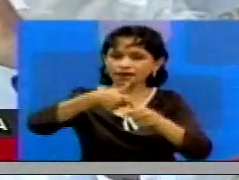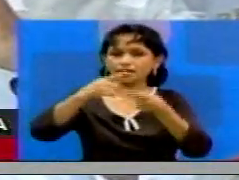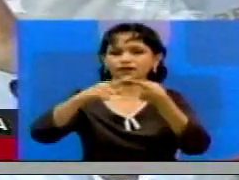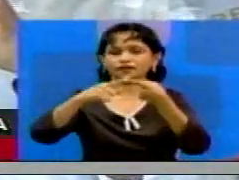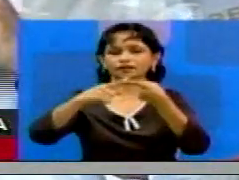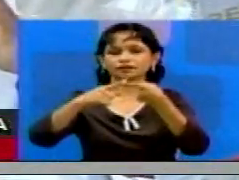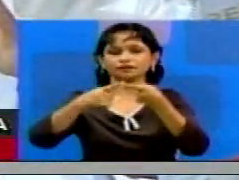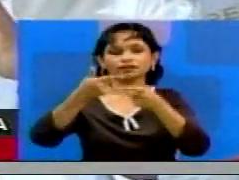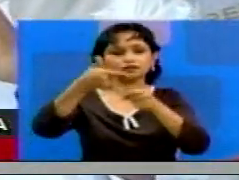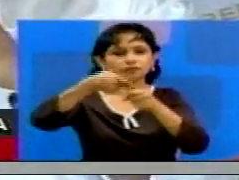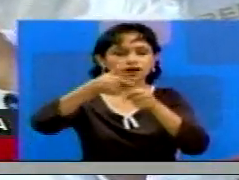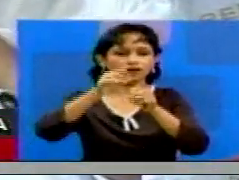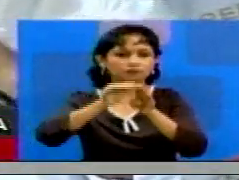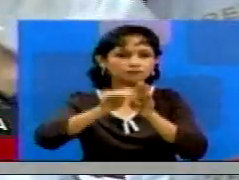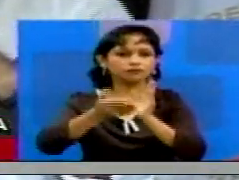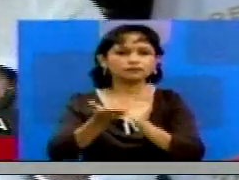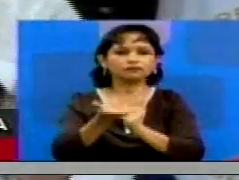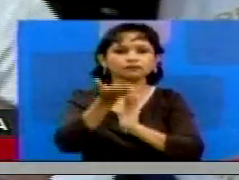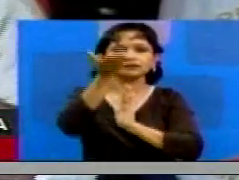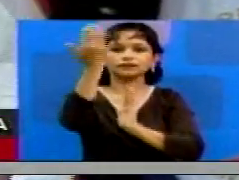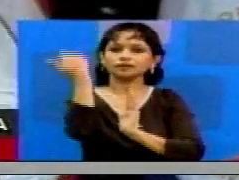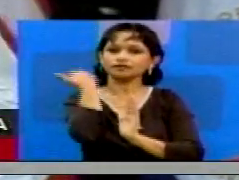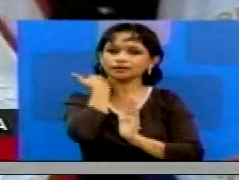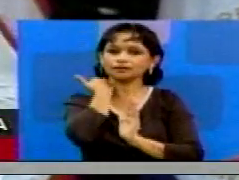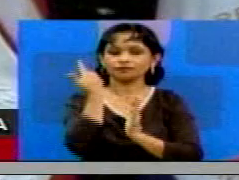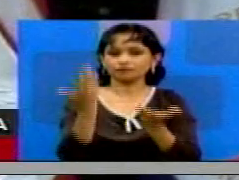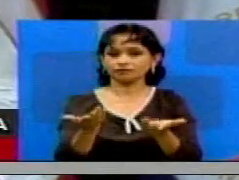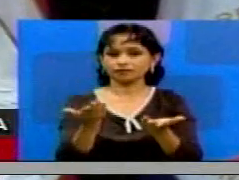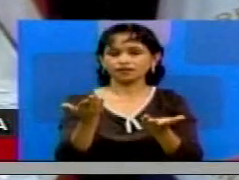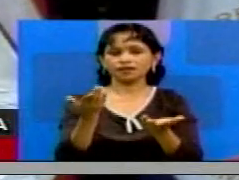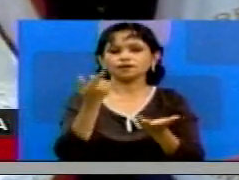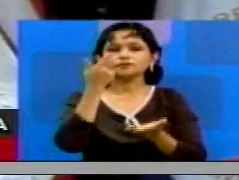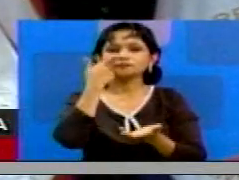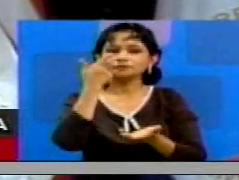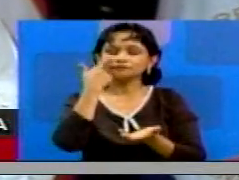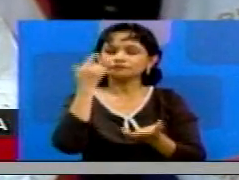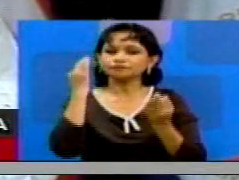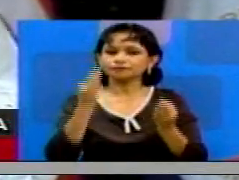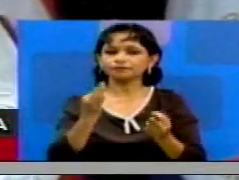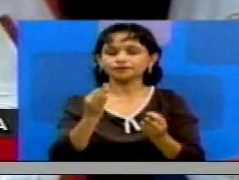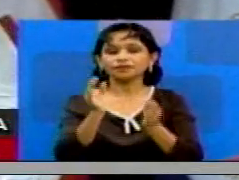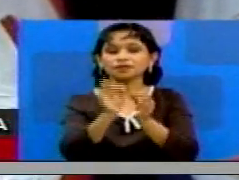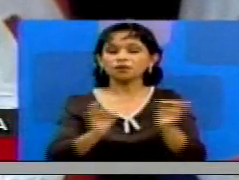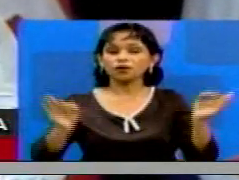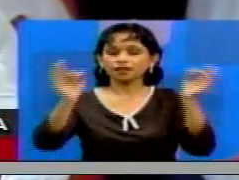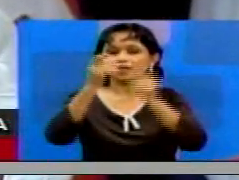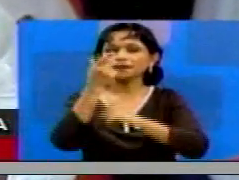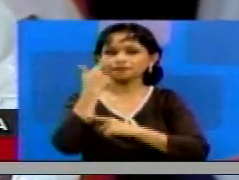del petróleo, que a final de cuentas, fíjense bien,